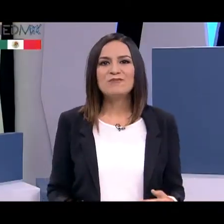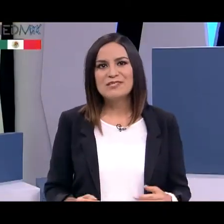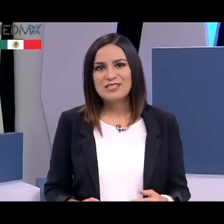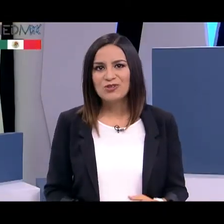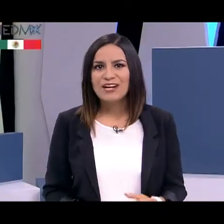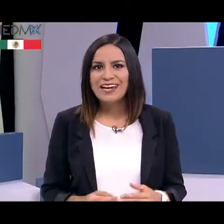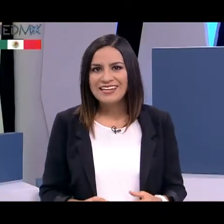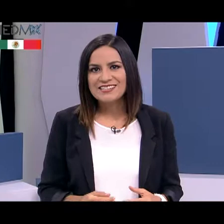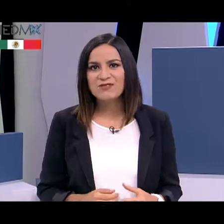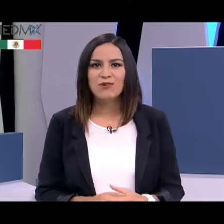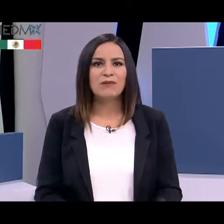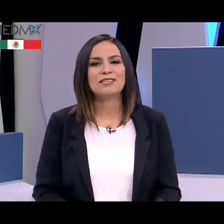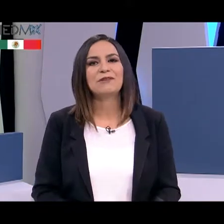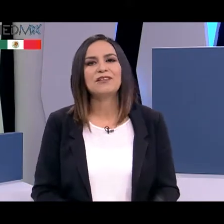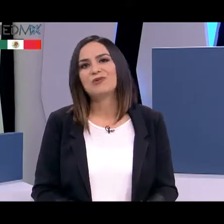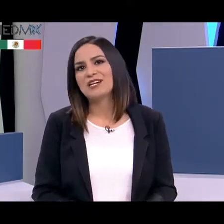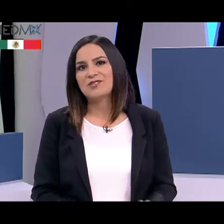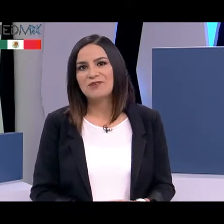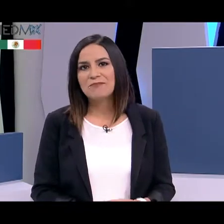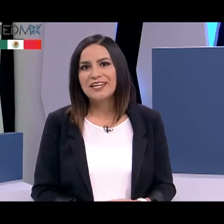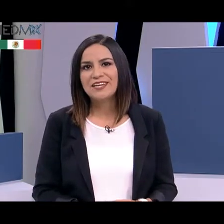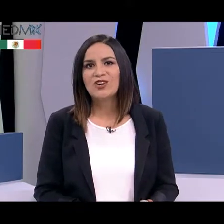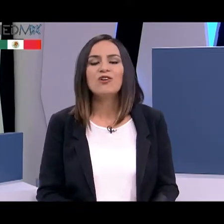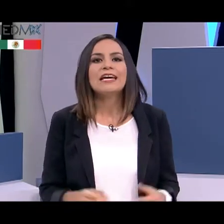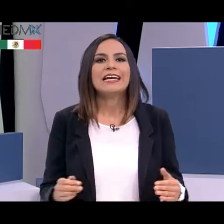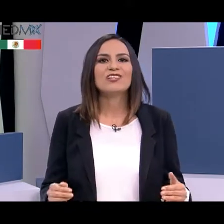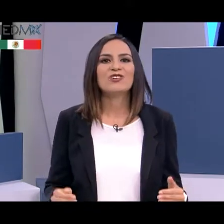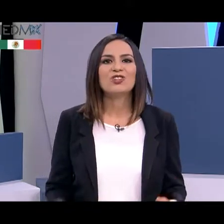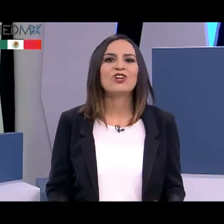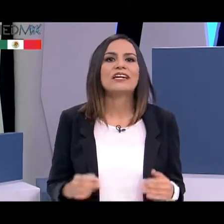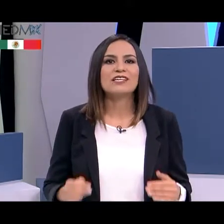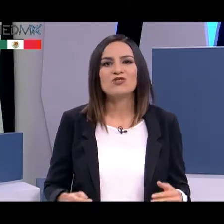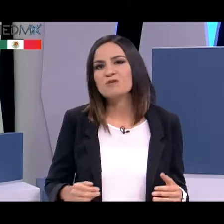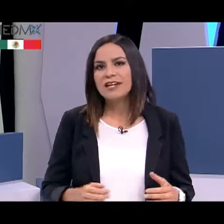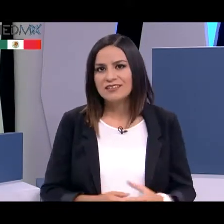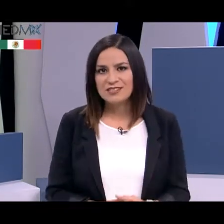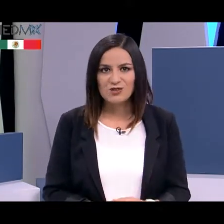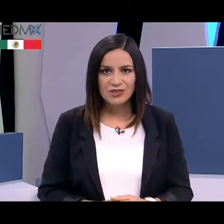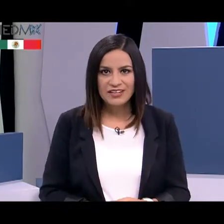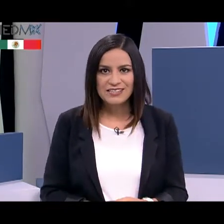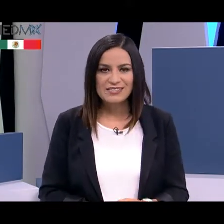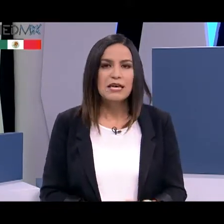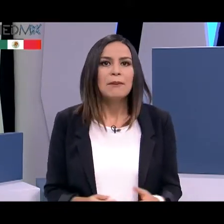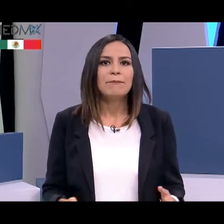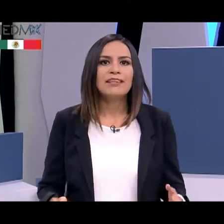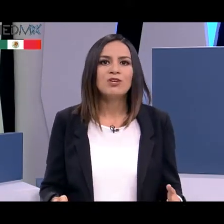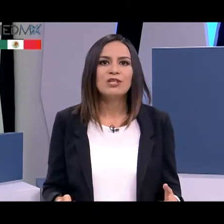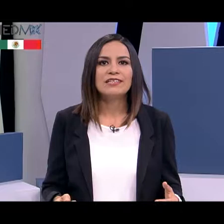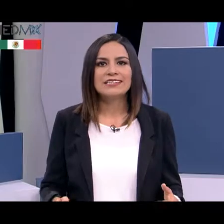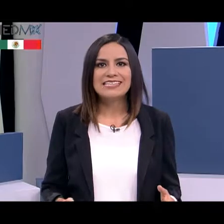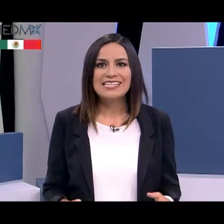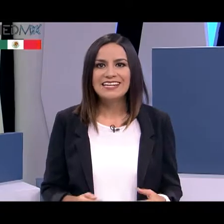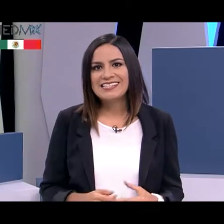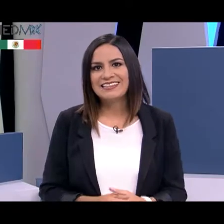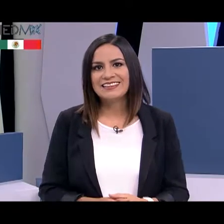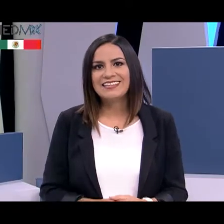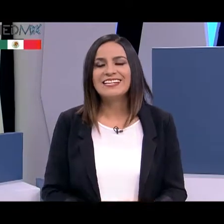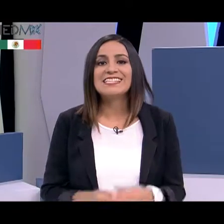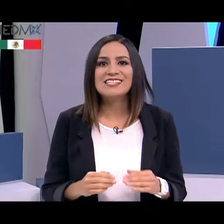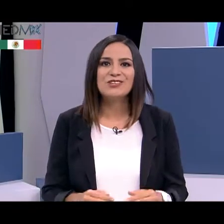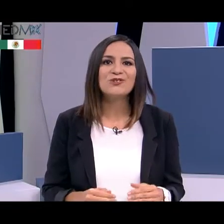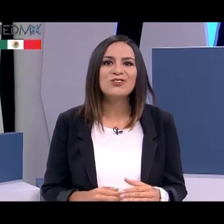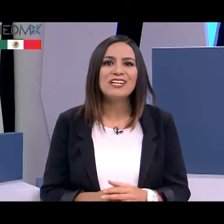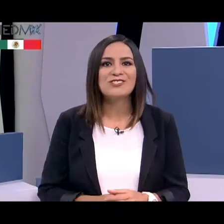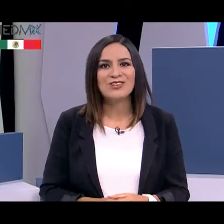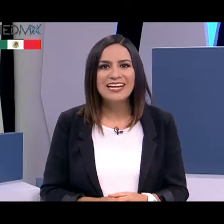Y hoy nos visitó en la Agencia Informativa de Educación de México el doctor Jesús Martínez Gutiérrez, médico internista residente